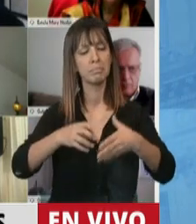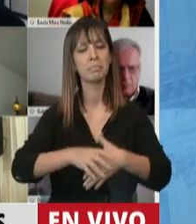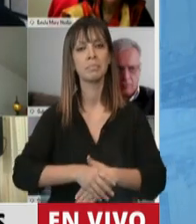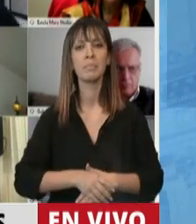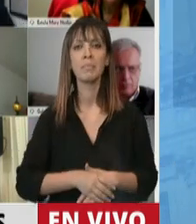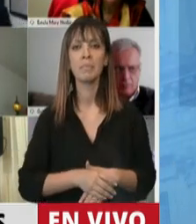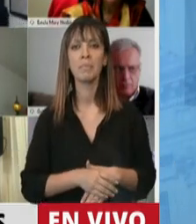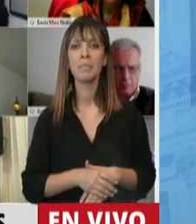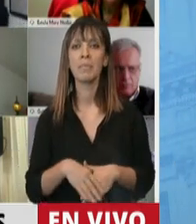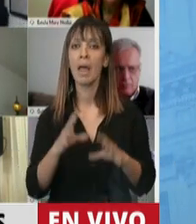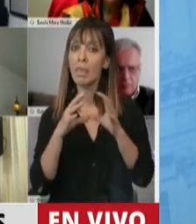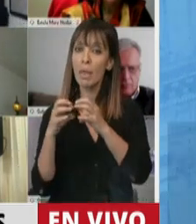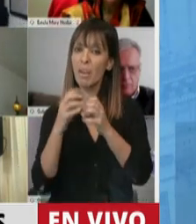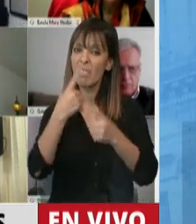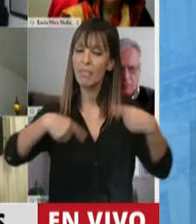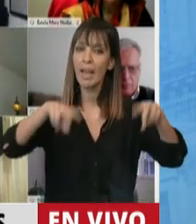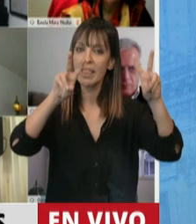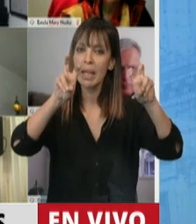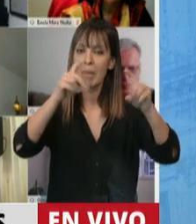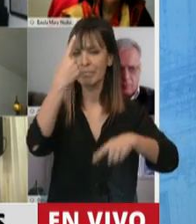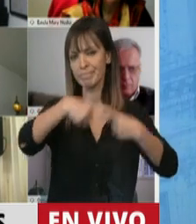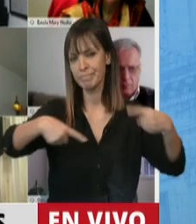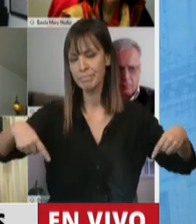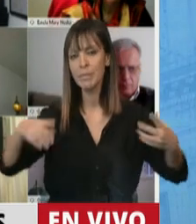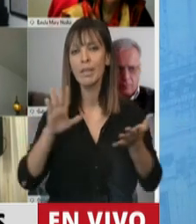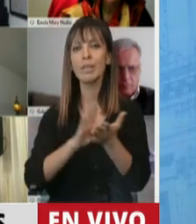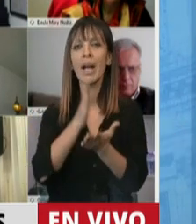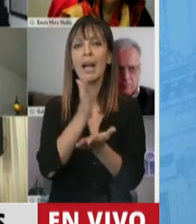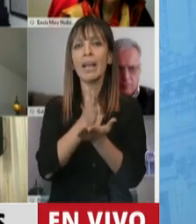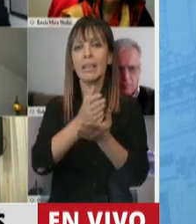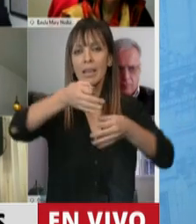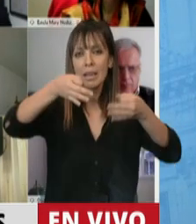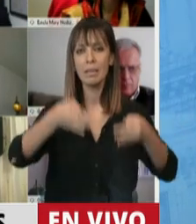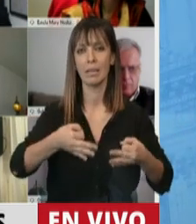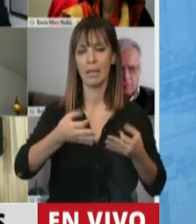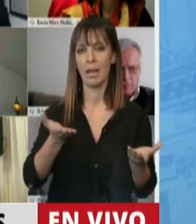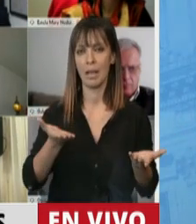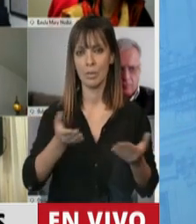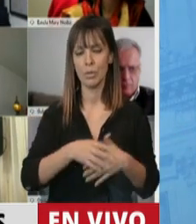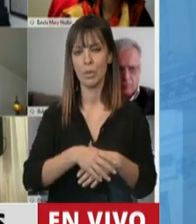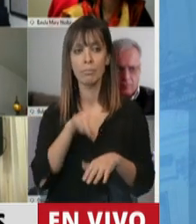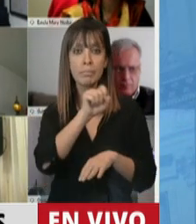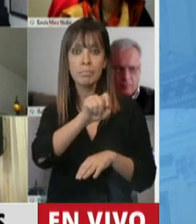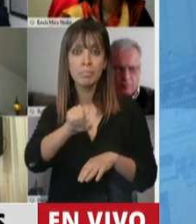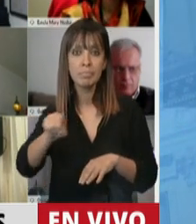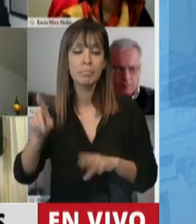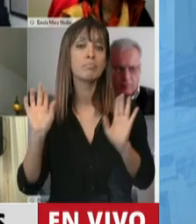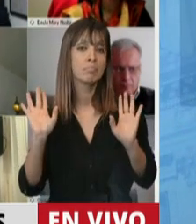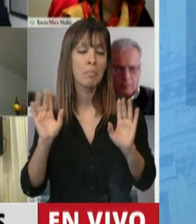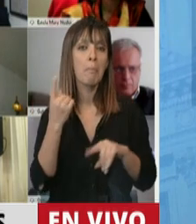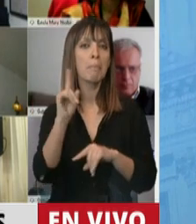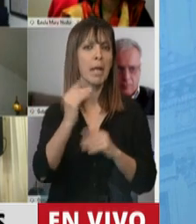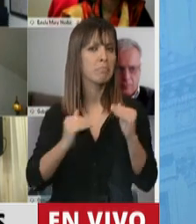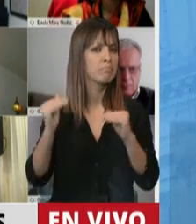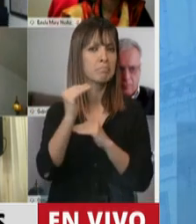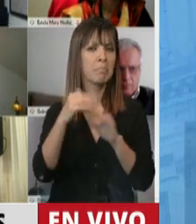a veces se puso en discusión muchos temas que tienen que ver con garantizar los derechos de cada uno de ellos. Pero por encima de todas